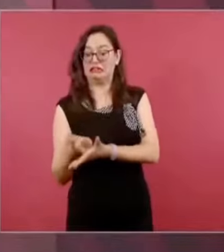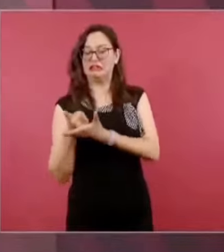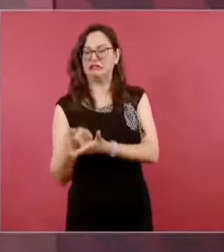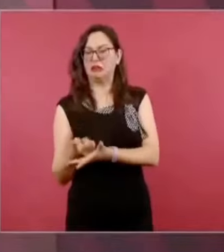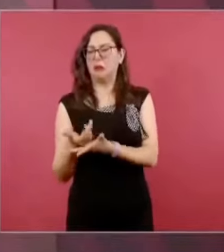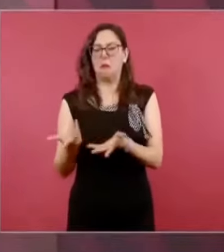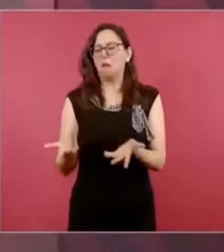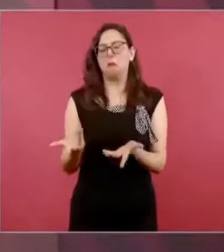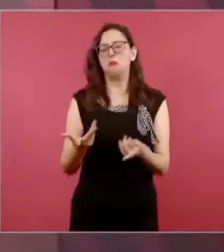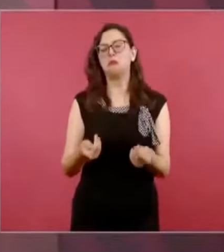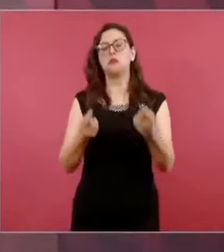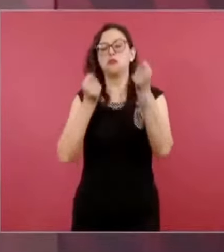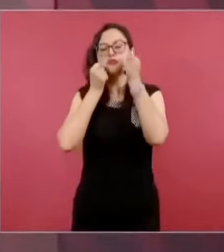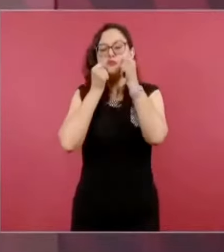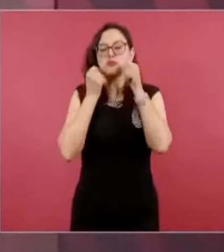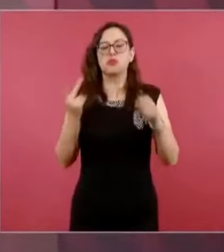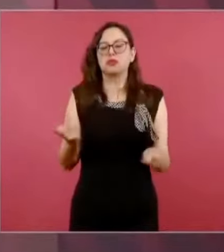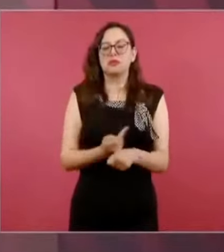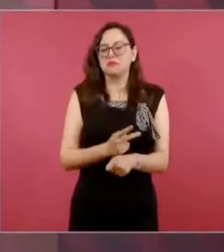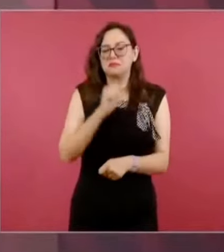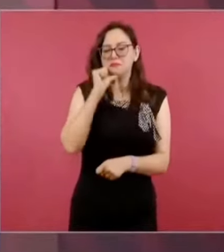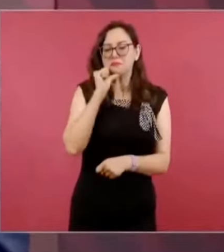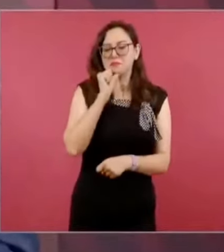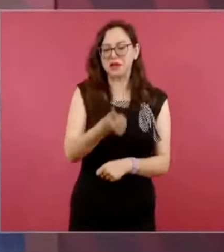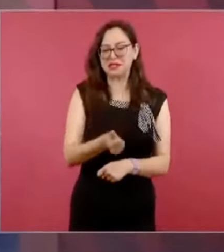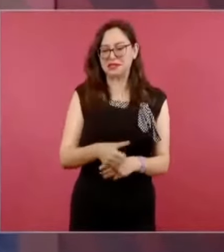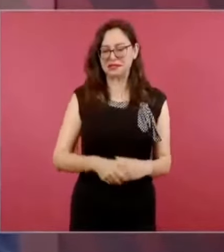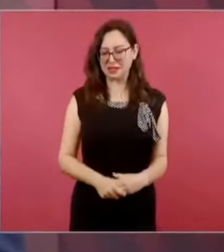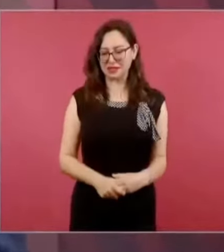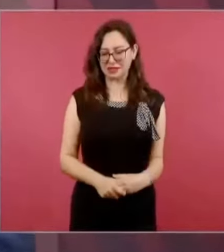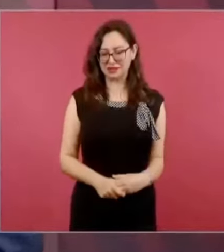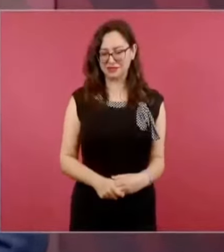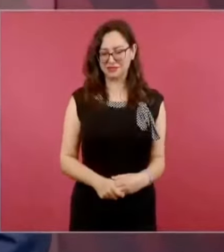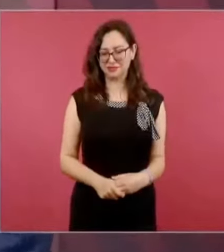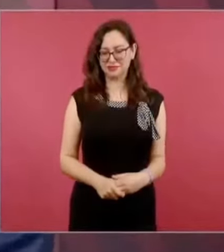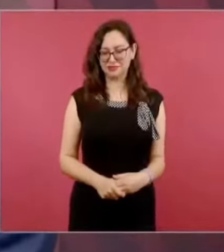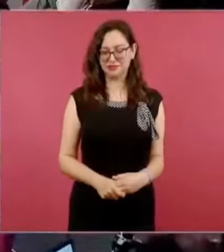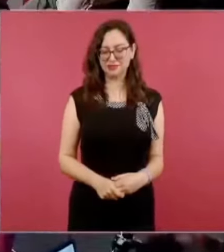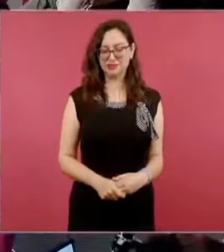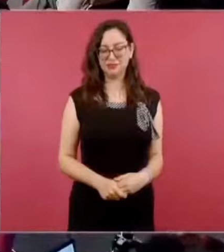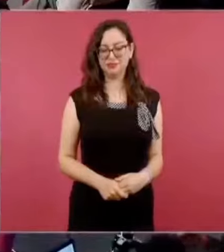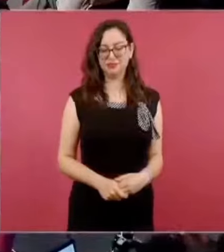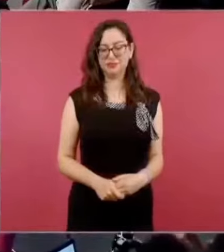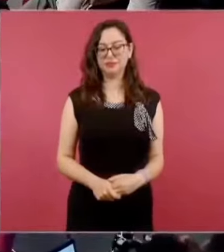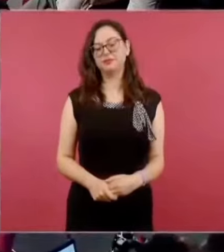nosotros insistíamos cuando nos decían los